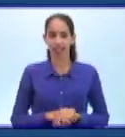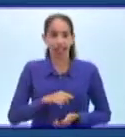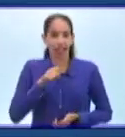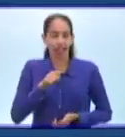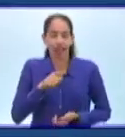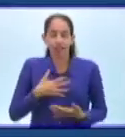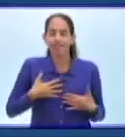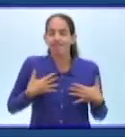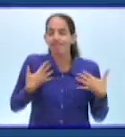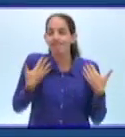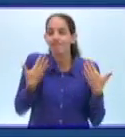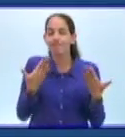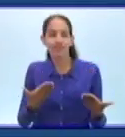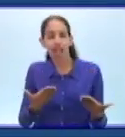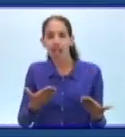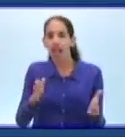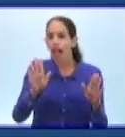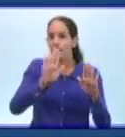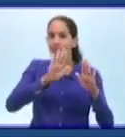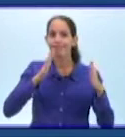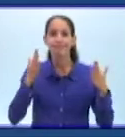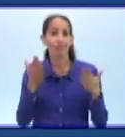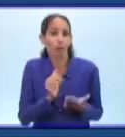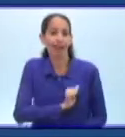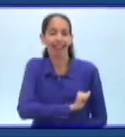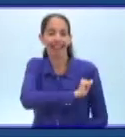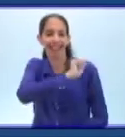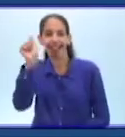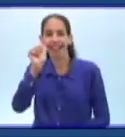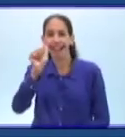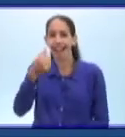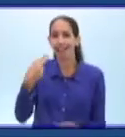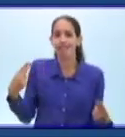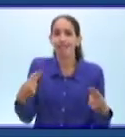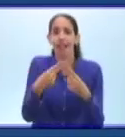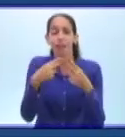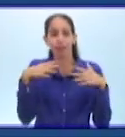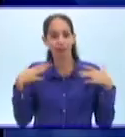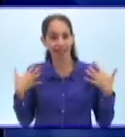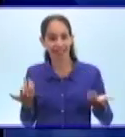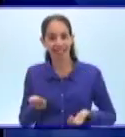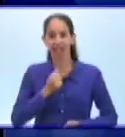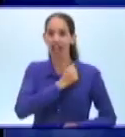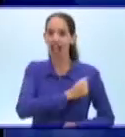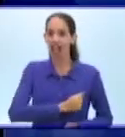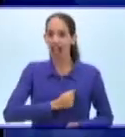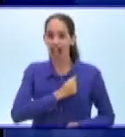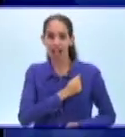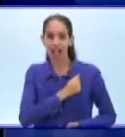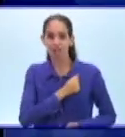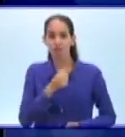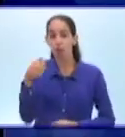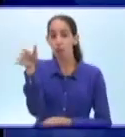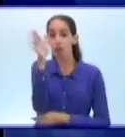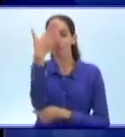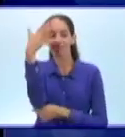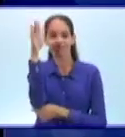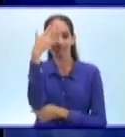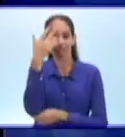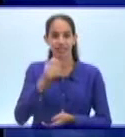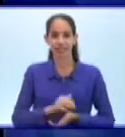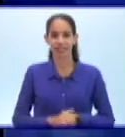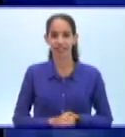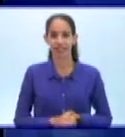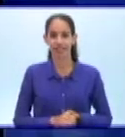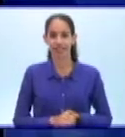entrega total porque he ganado una competencia y ahí hay amor por mi bandera. En el lado